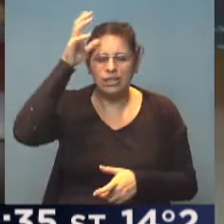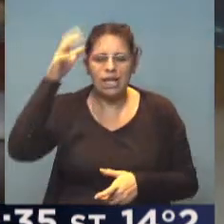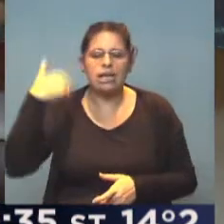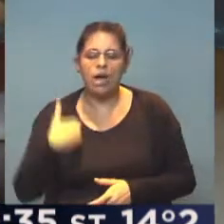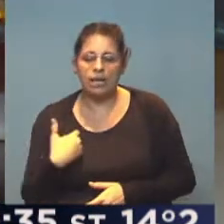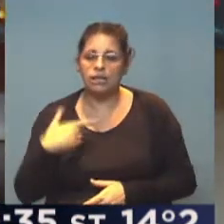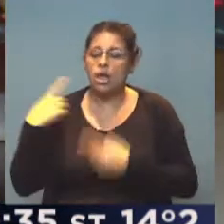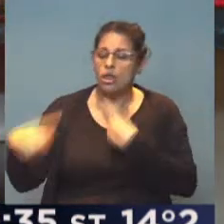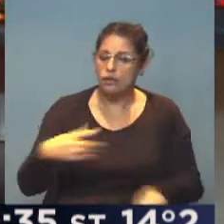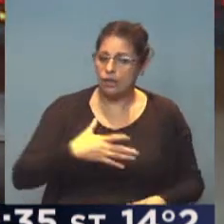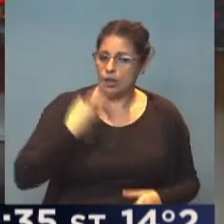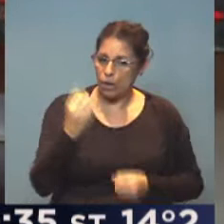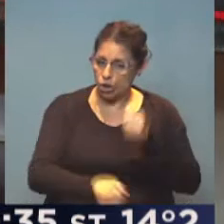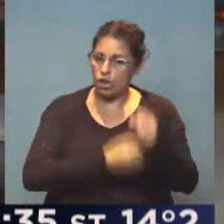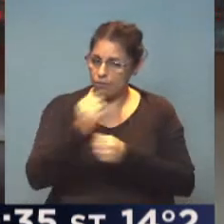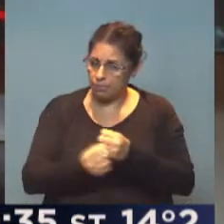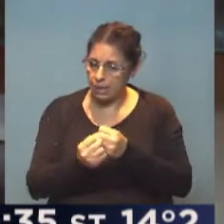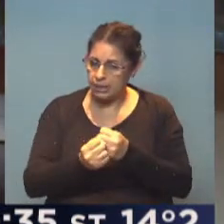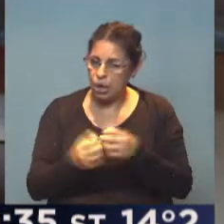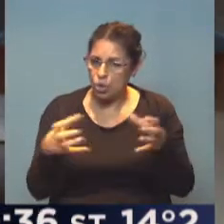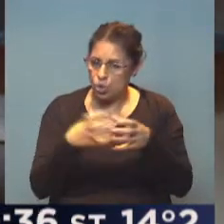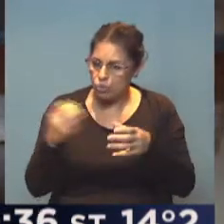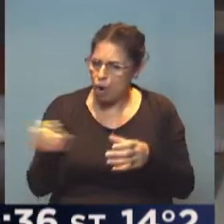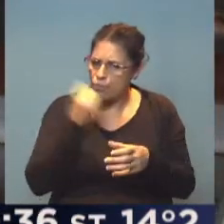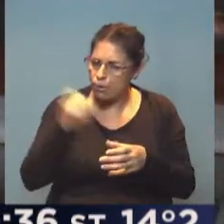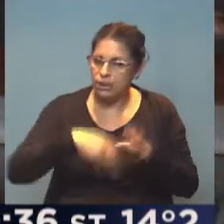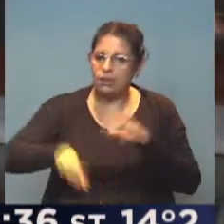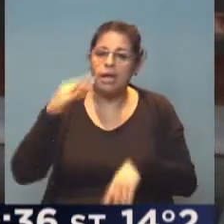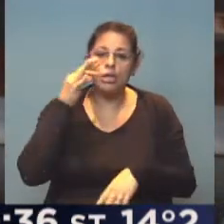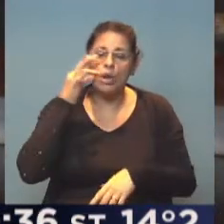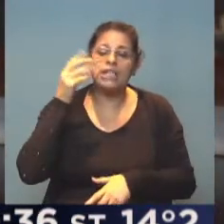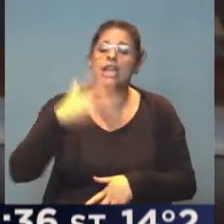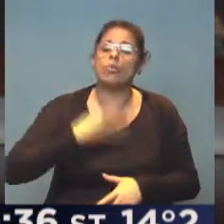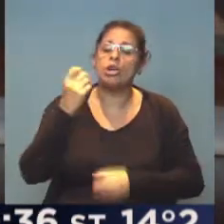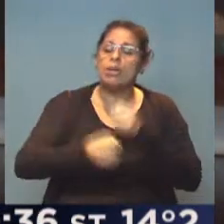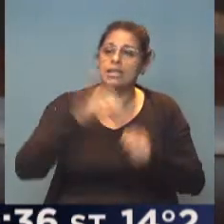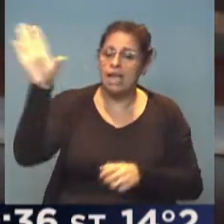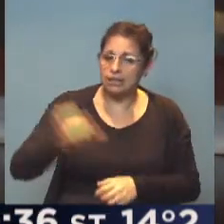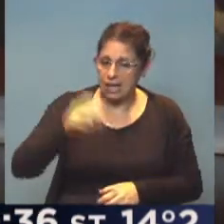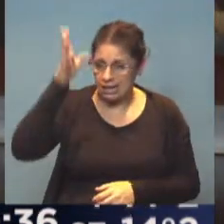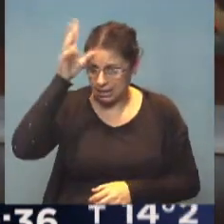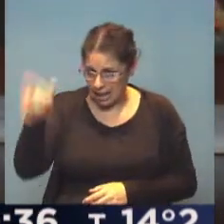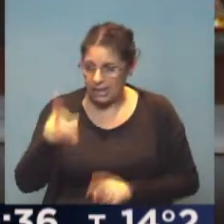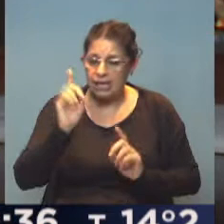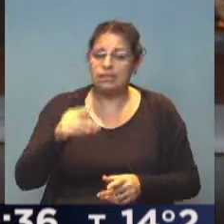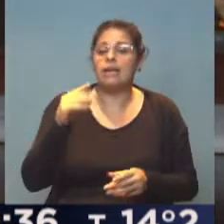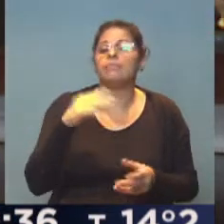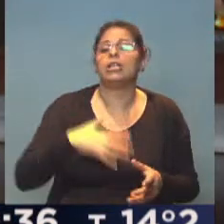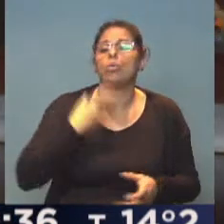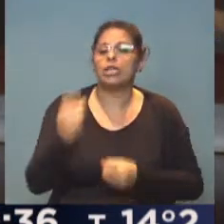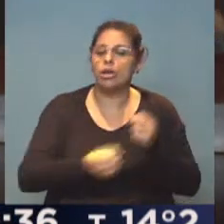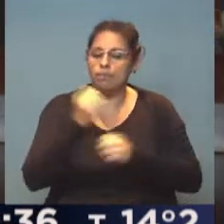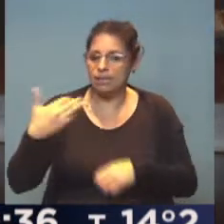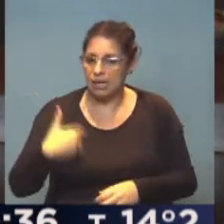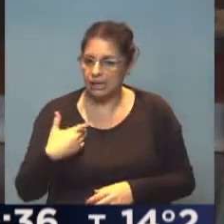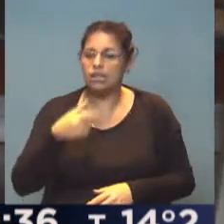diferentes empresarios, una comitiva muy importante que trajeron desde Italia, más de 40 y por supuesto sus pares argentinos, intentaron intercambiar en lo que